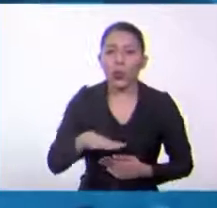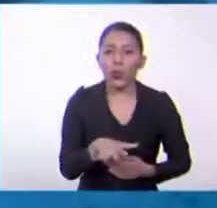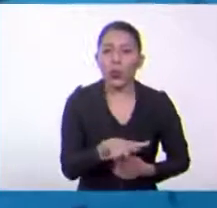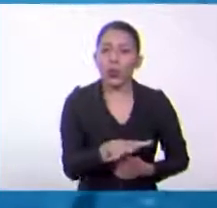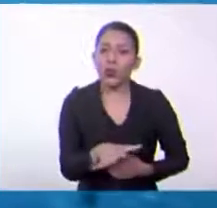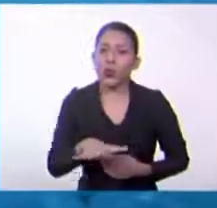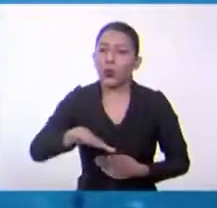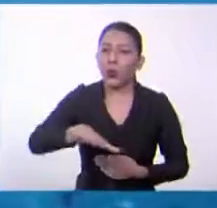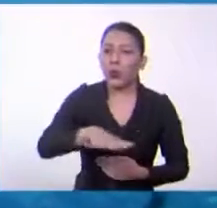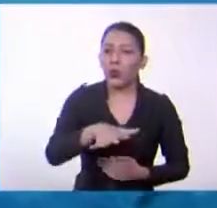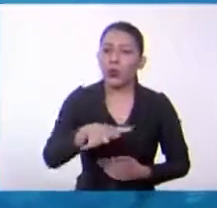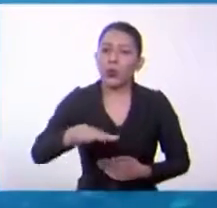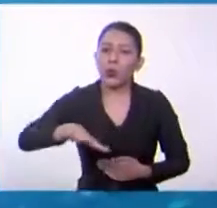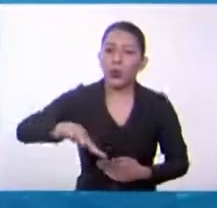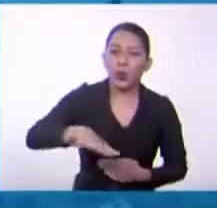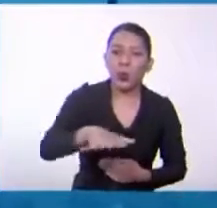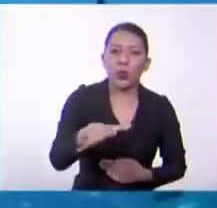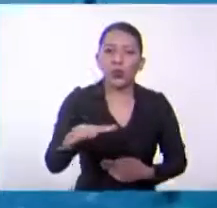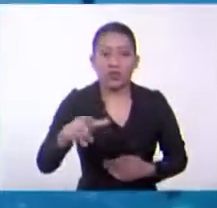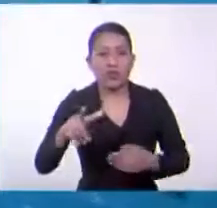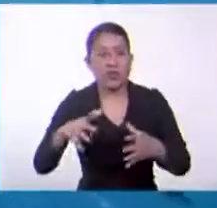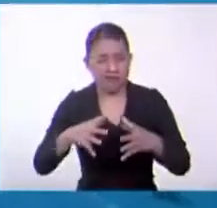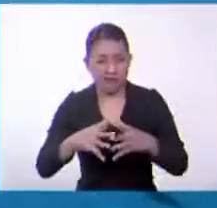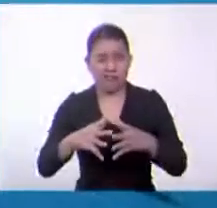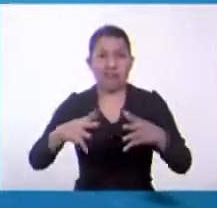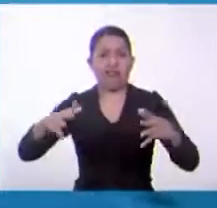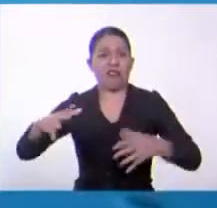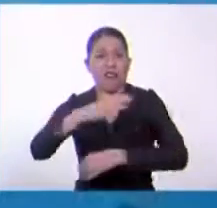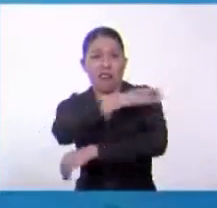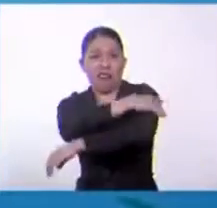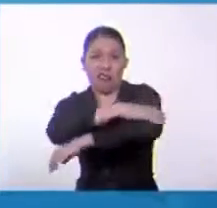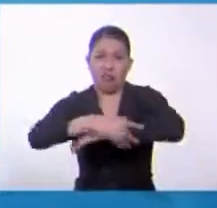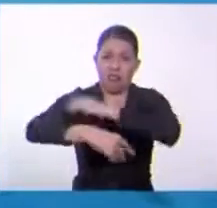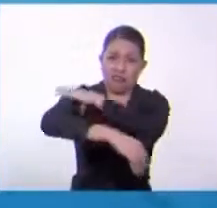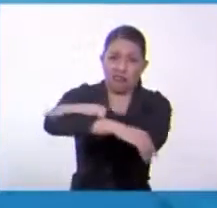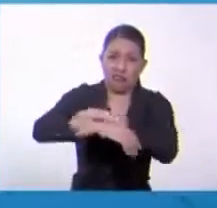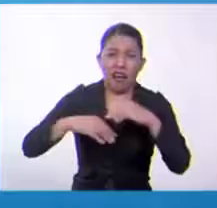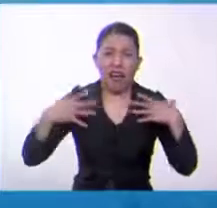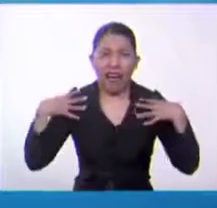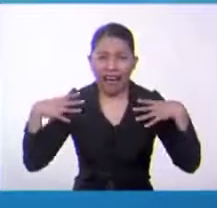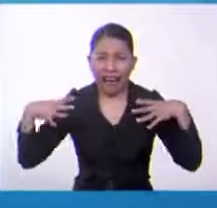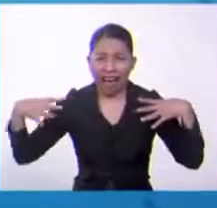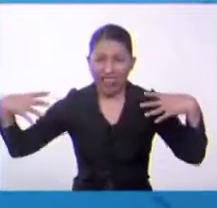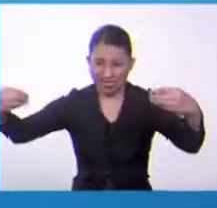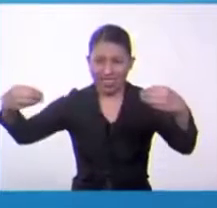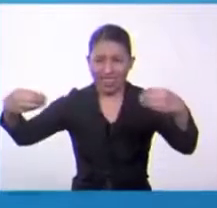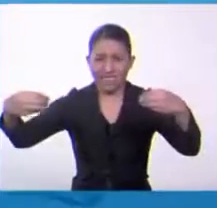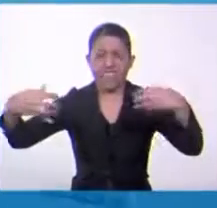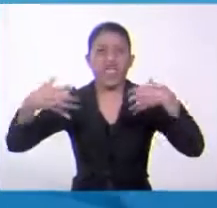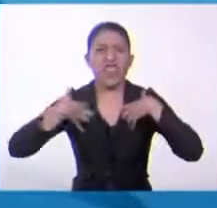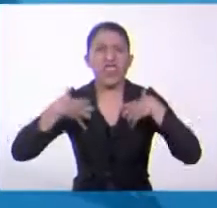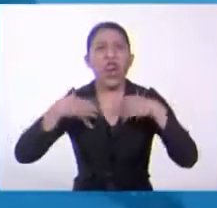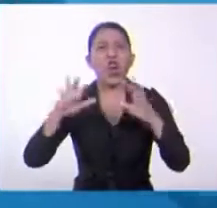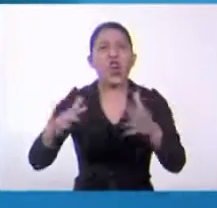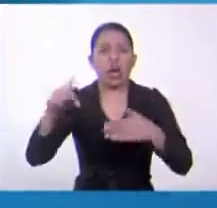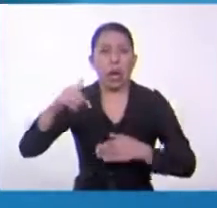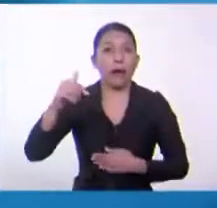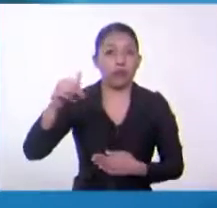un pez muy grande, con aletas muy anchas, y vive en las costas de nuestro